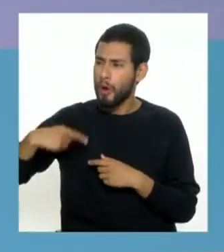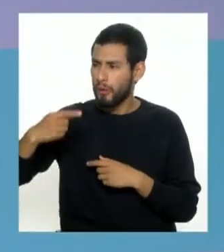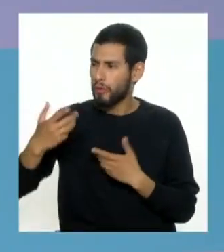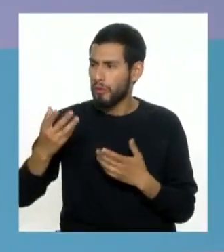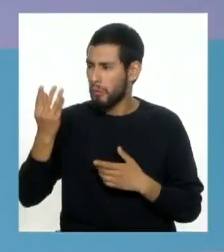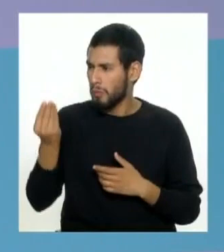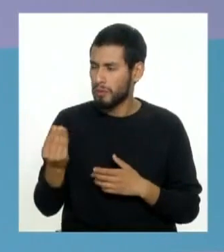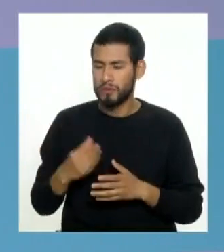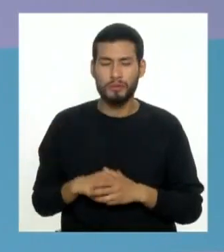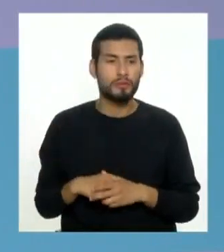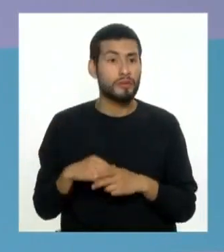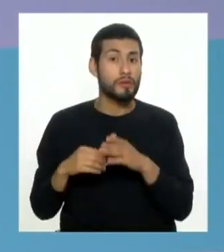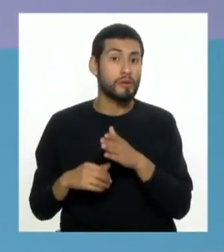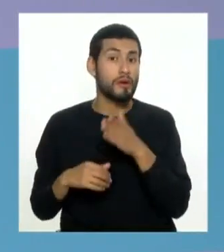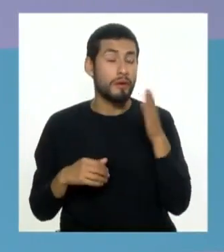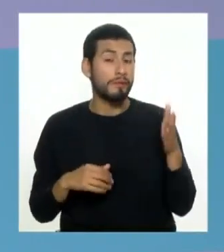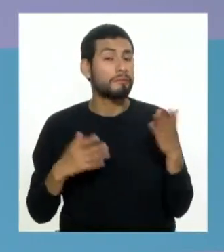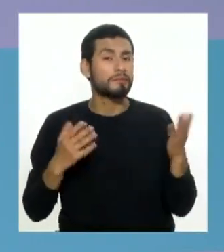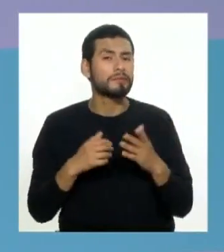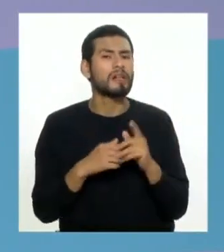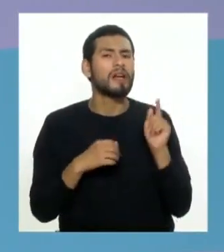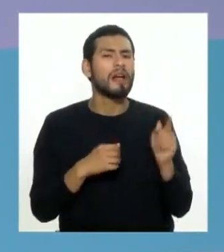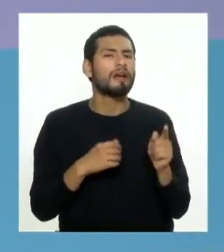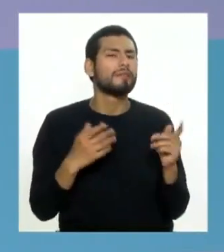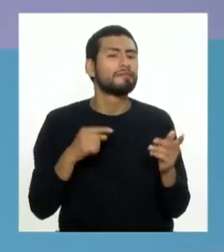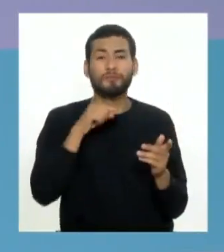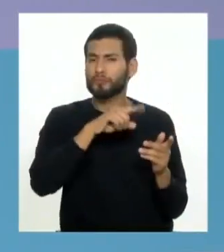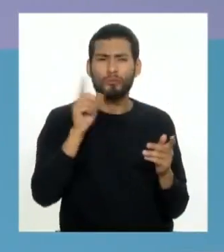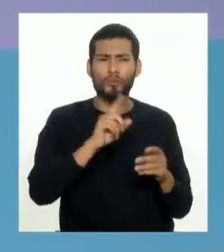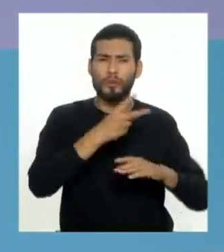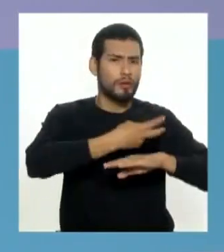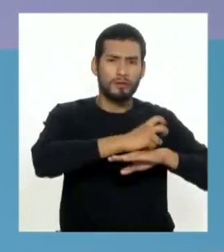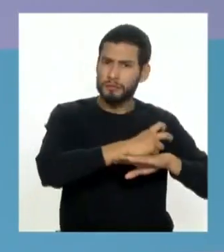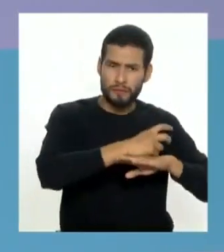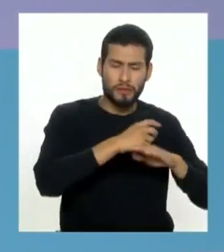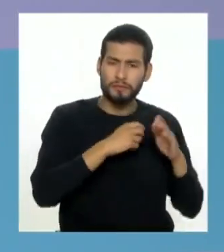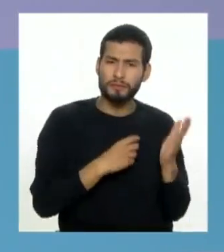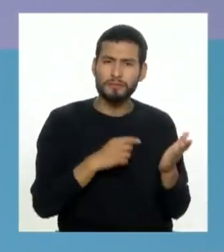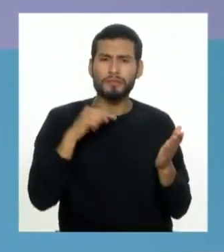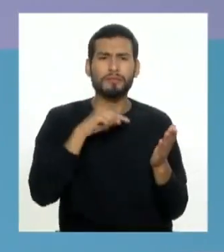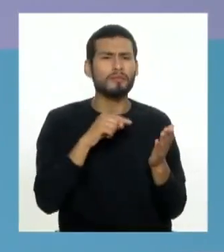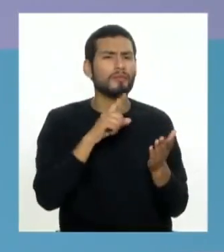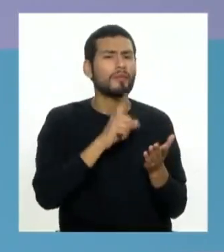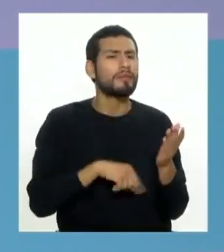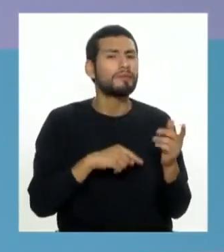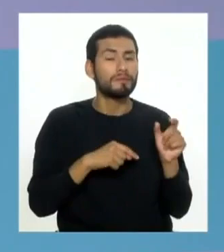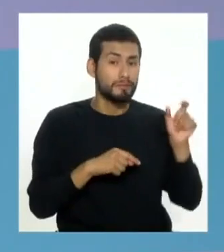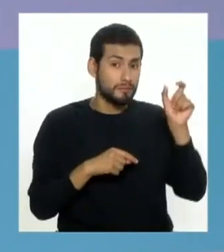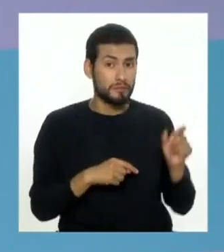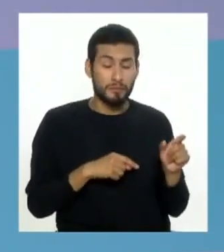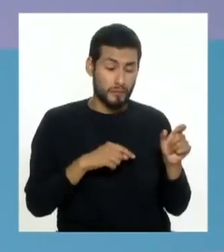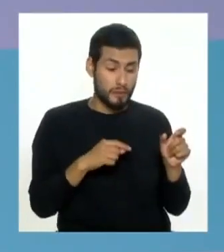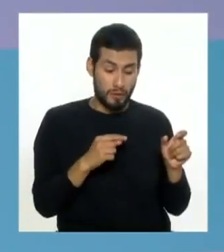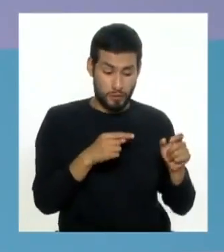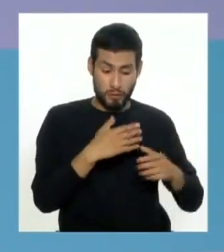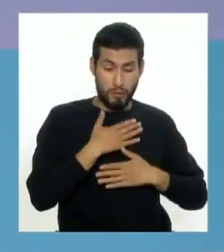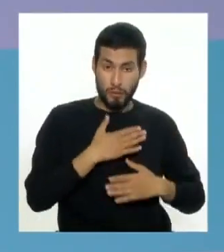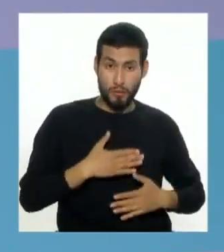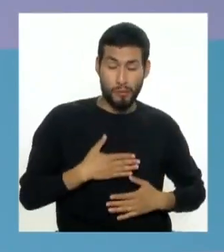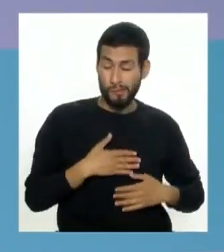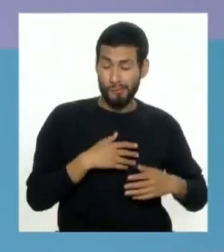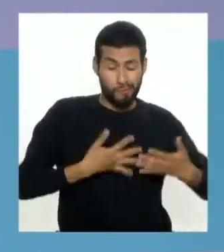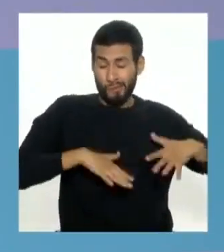porque en el otro brazo tenemos a las crisis epilépticas no convulsivas, donde el paciente no va a presentar